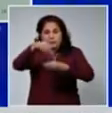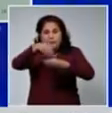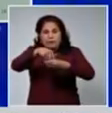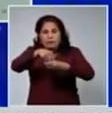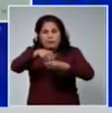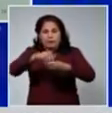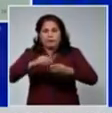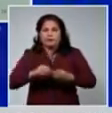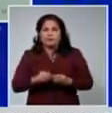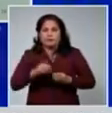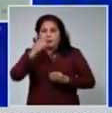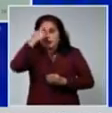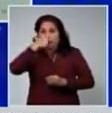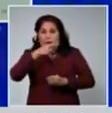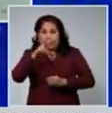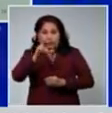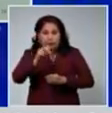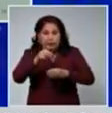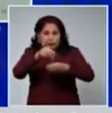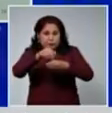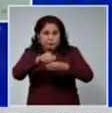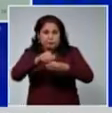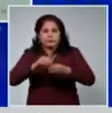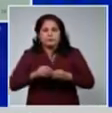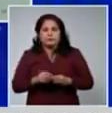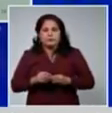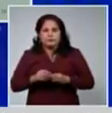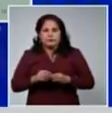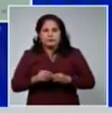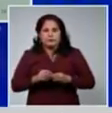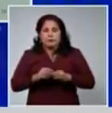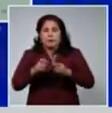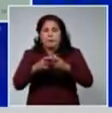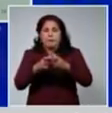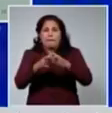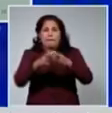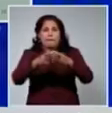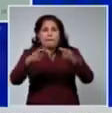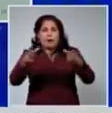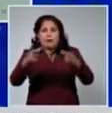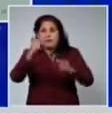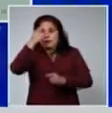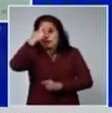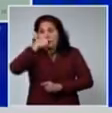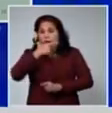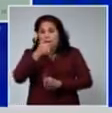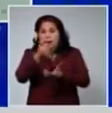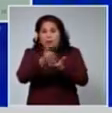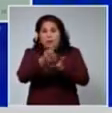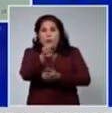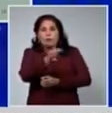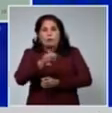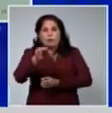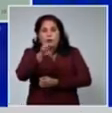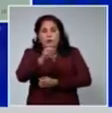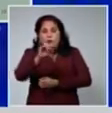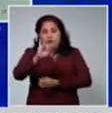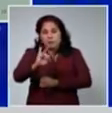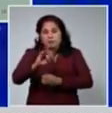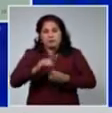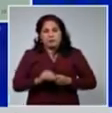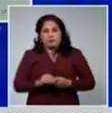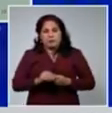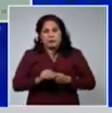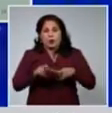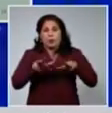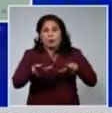enfermera al día en tener el nivel número en ciudadela municipio 71 en